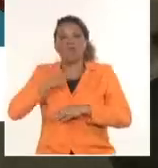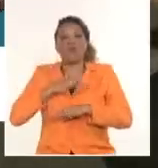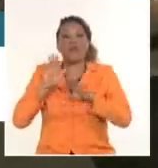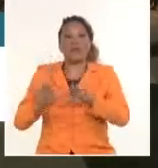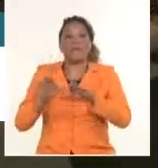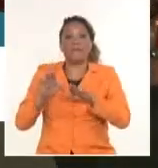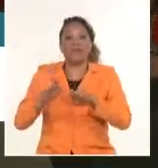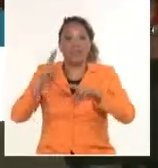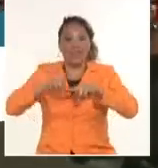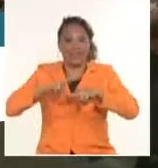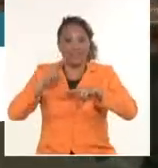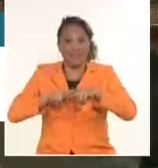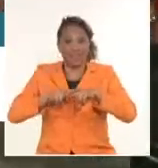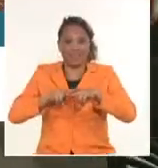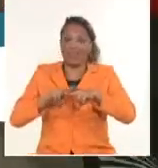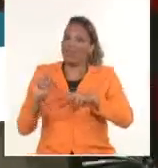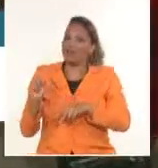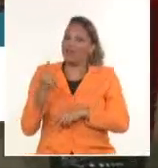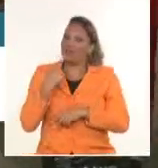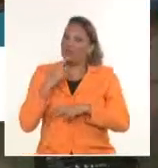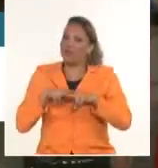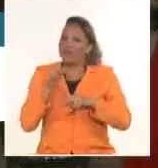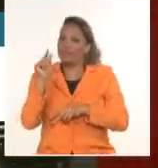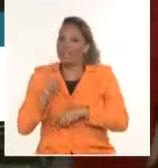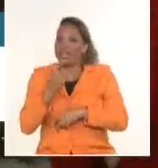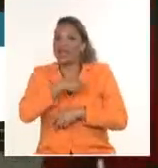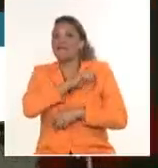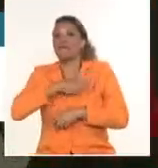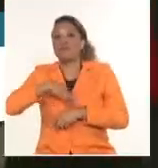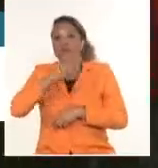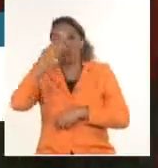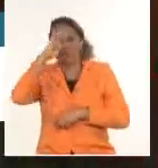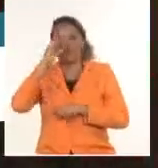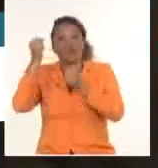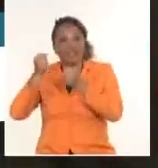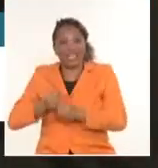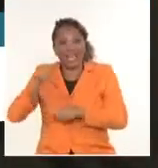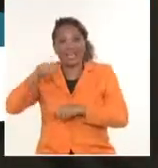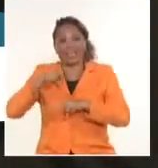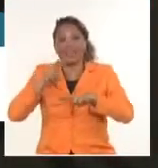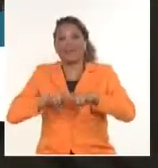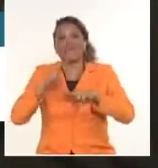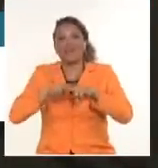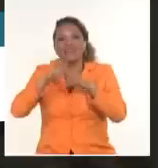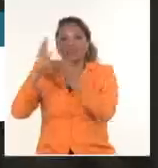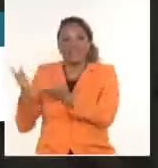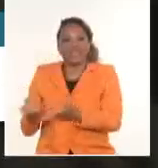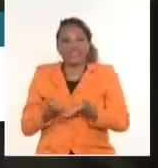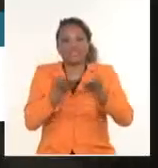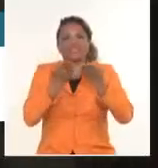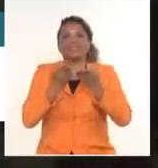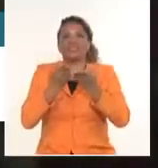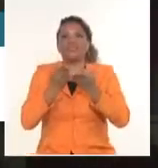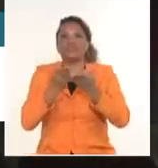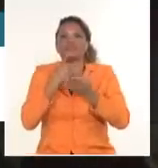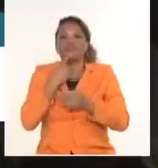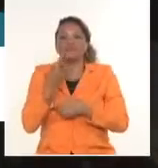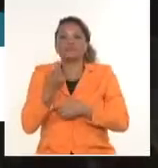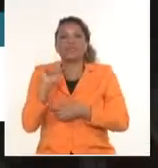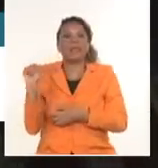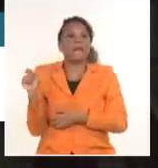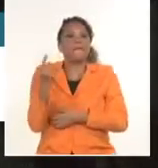en La Habana, no vamos a decir solamente los habaneros, el pueblo de Cuba que está en La Habana, reciba, le dé ese